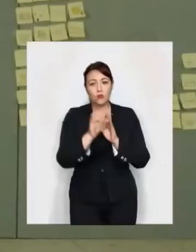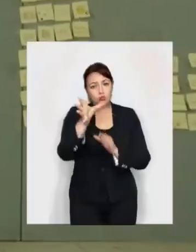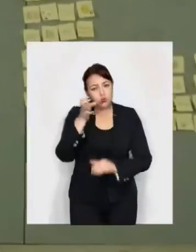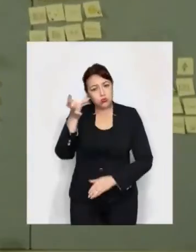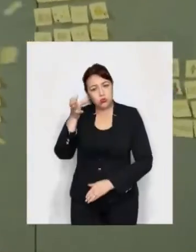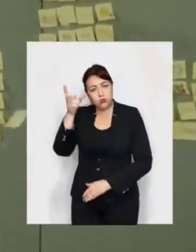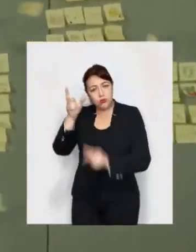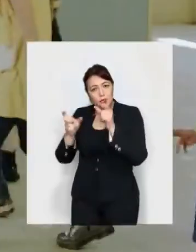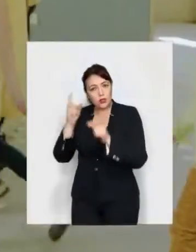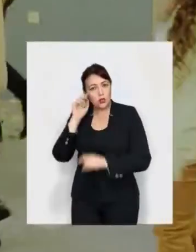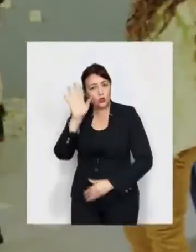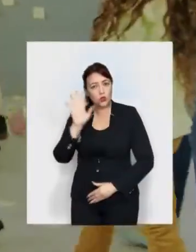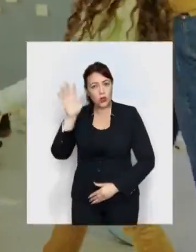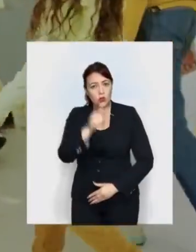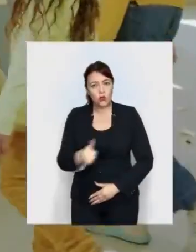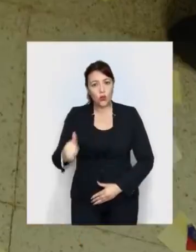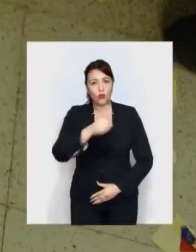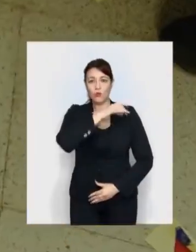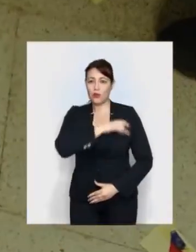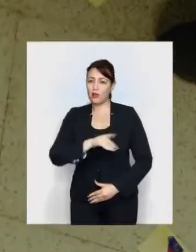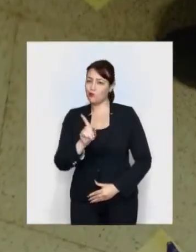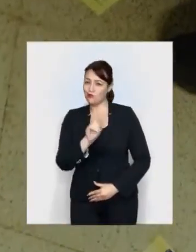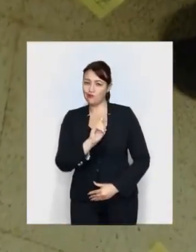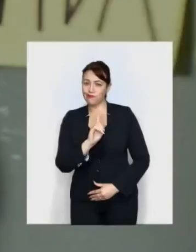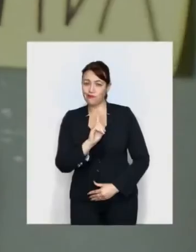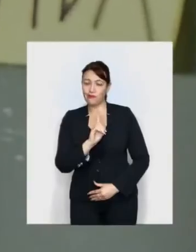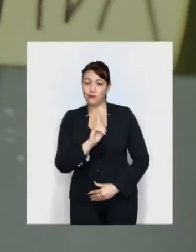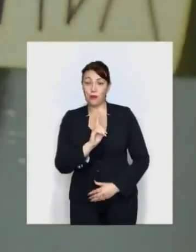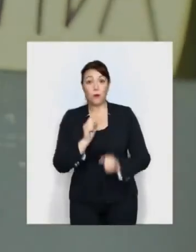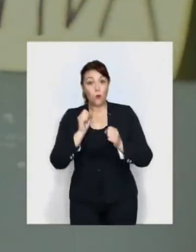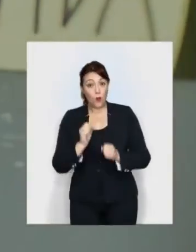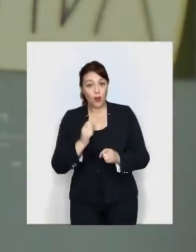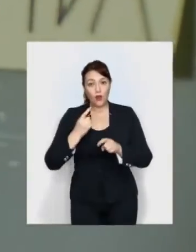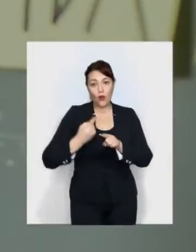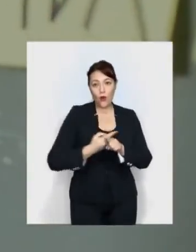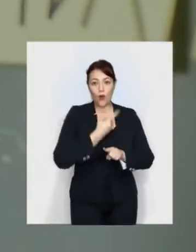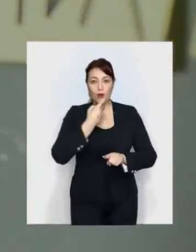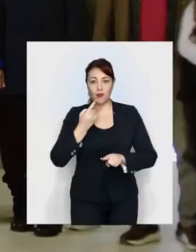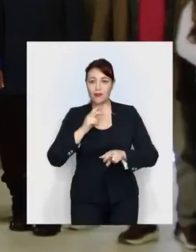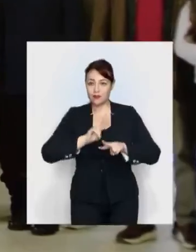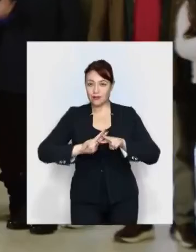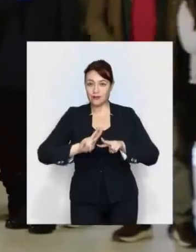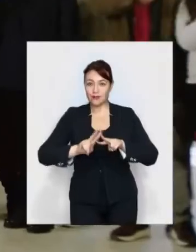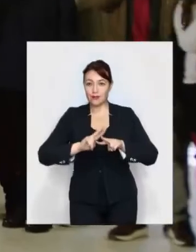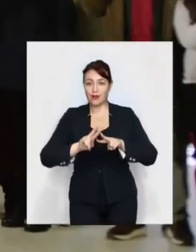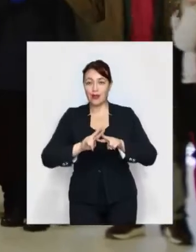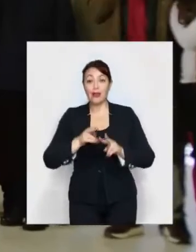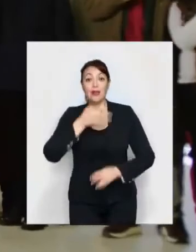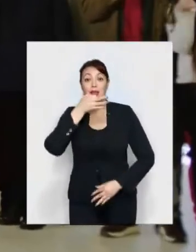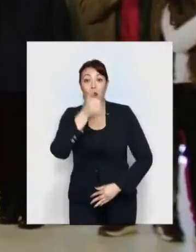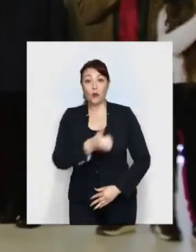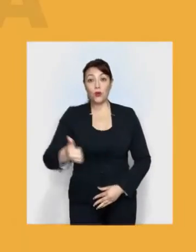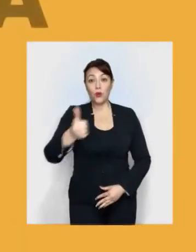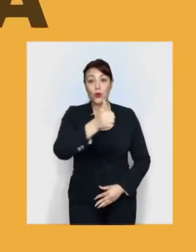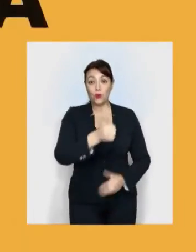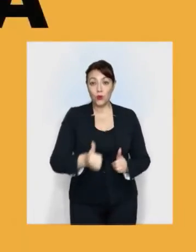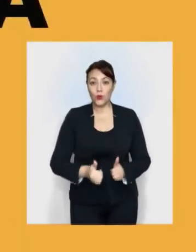sueños de todos los chilenos. Pero podemos volver a empezar. Digamos todos juntos.